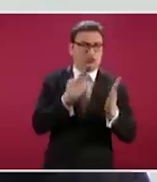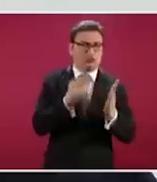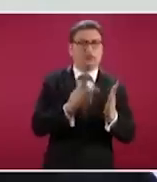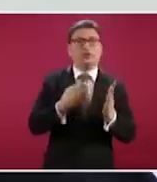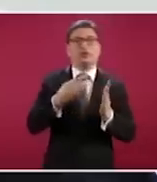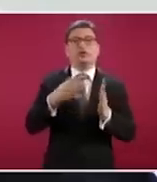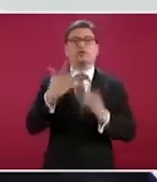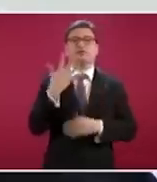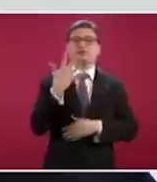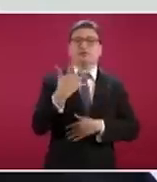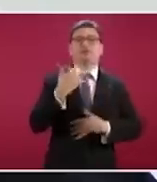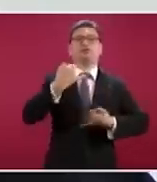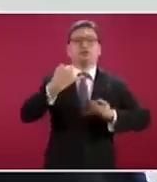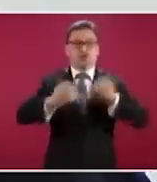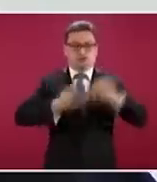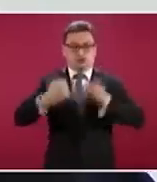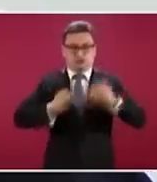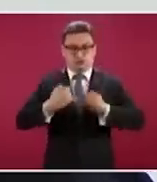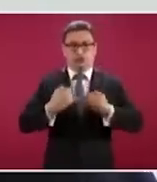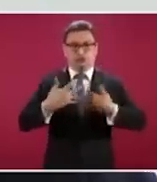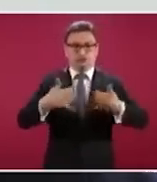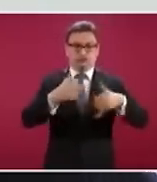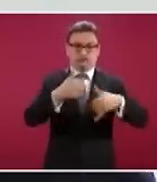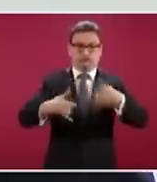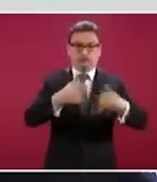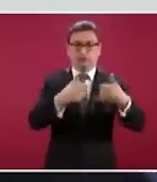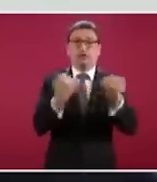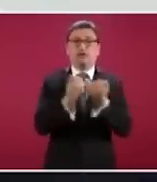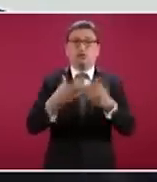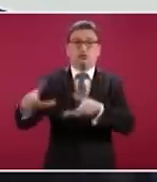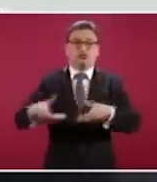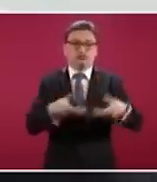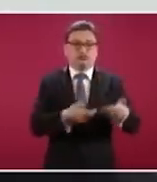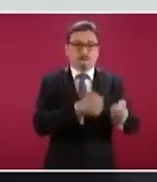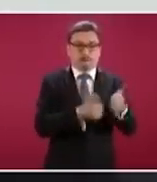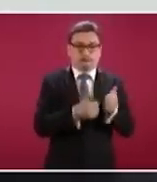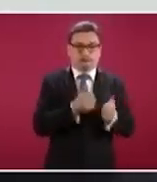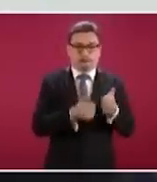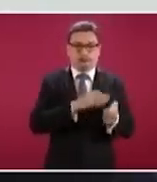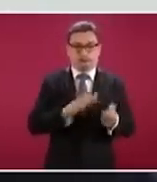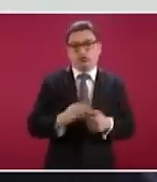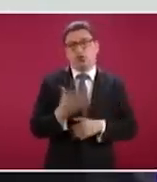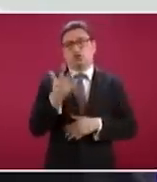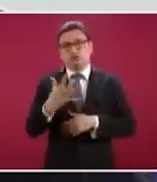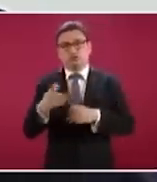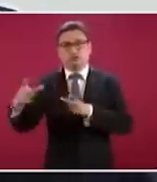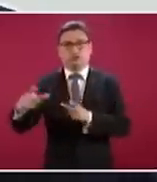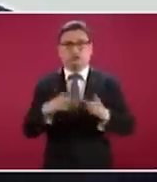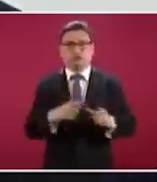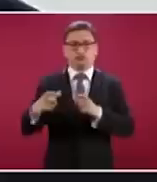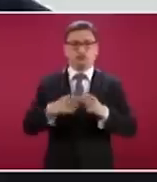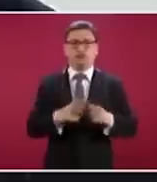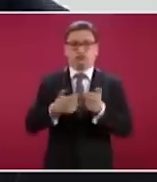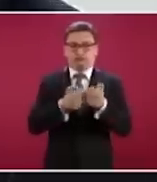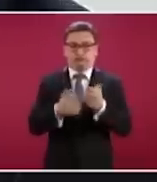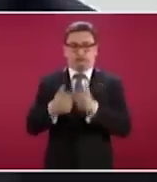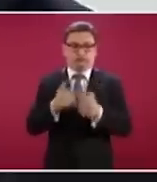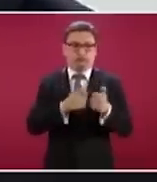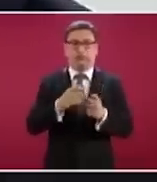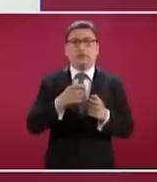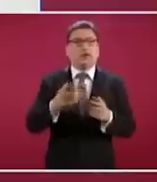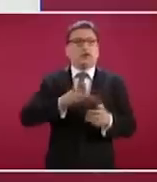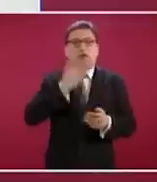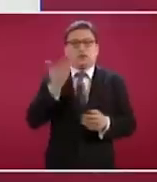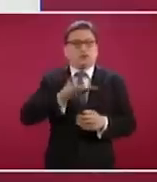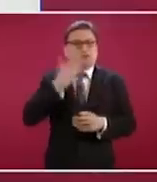hasta 5 juguetes, incluyendo una consola de videojuegos, así como 5 videojuegos, y son preguntas que constantemente